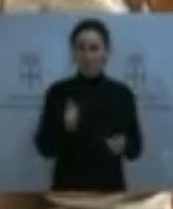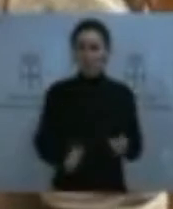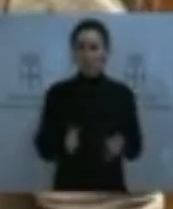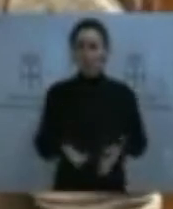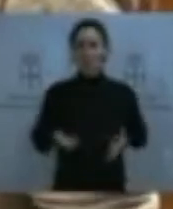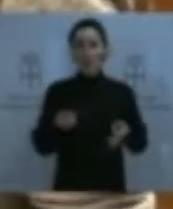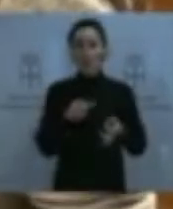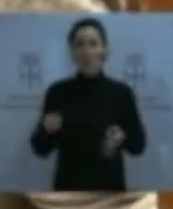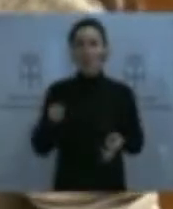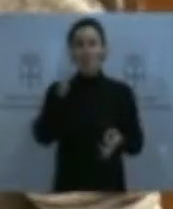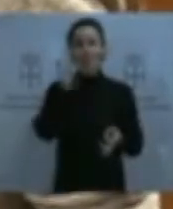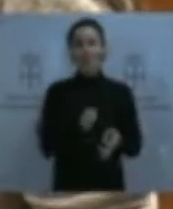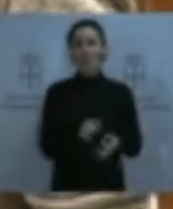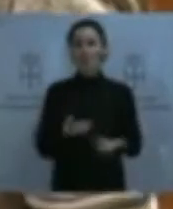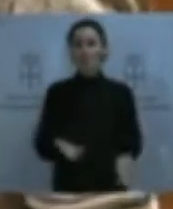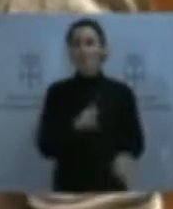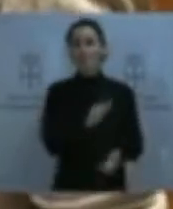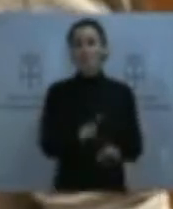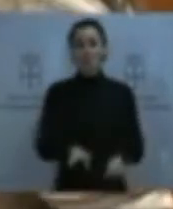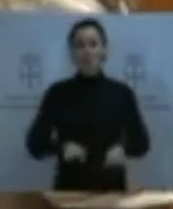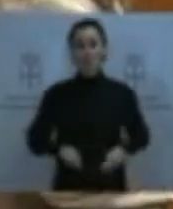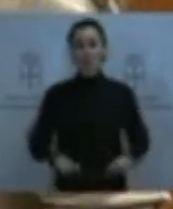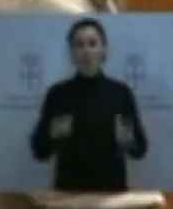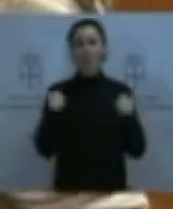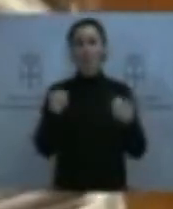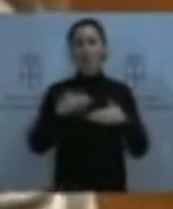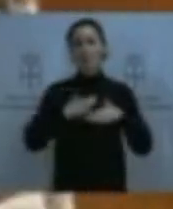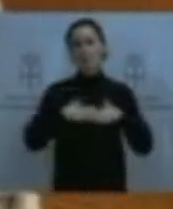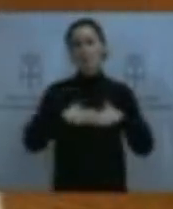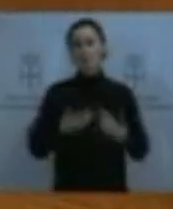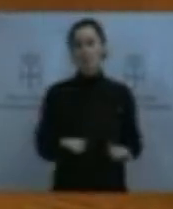100%. Yo le pregunto si alguien va a asumir alguna responsabilidad por una vez. Gracias.